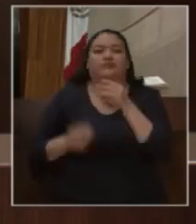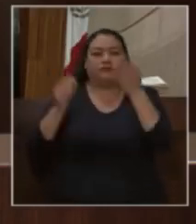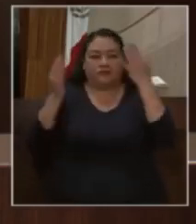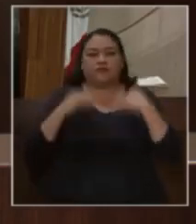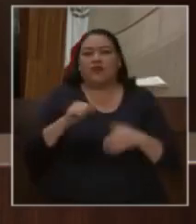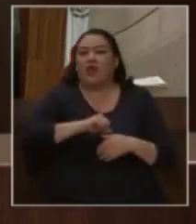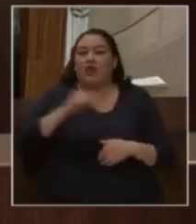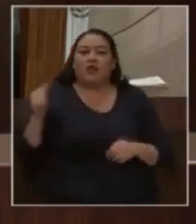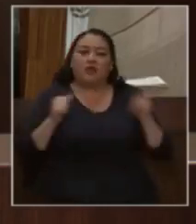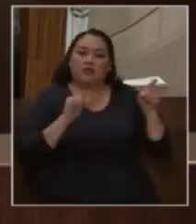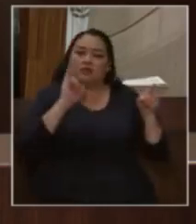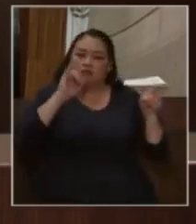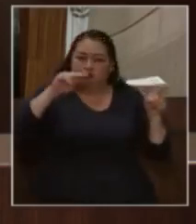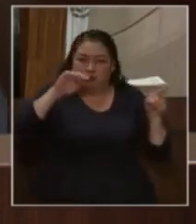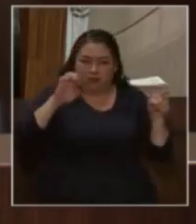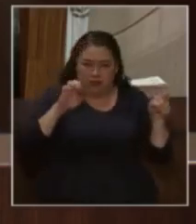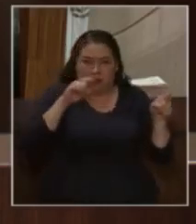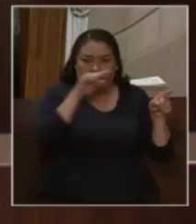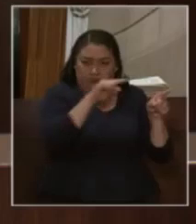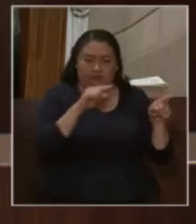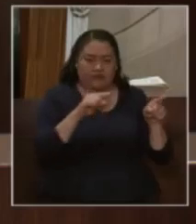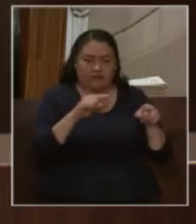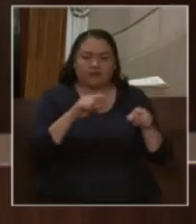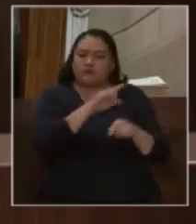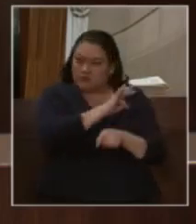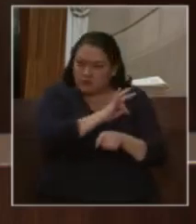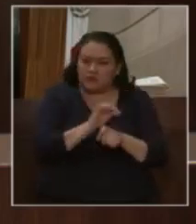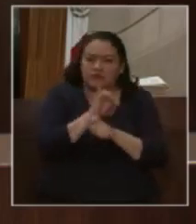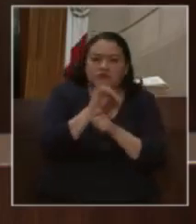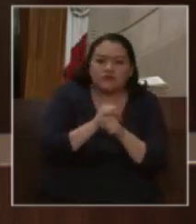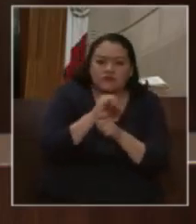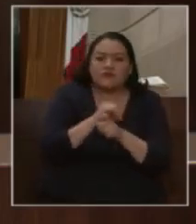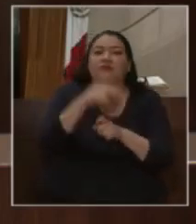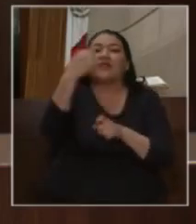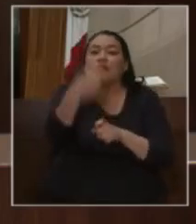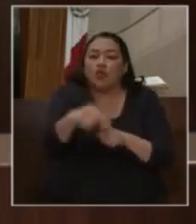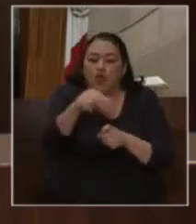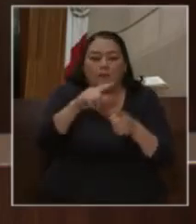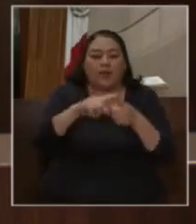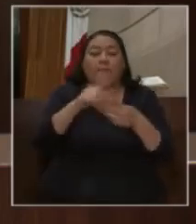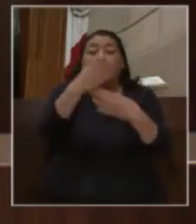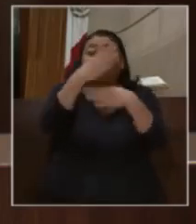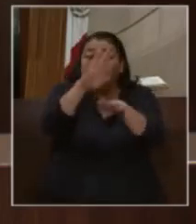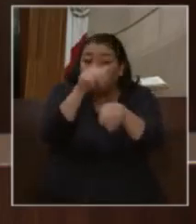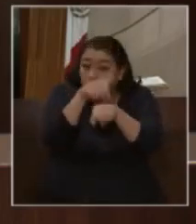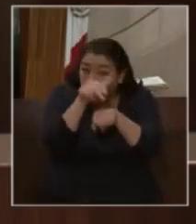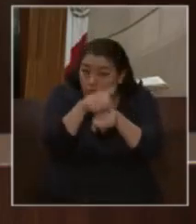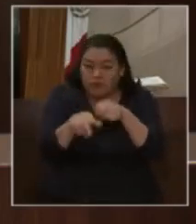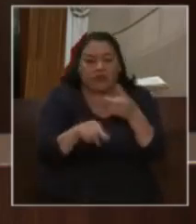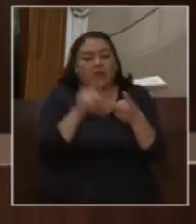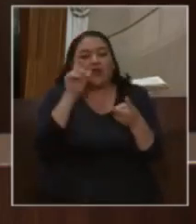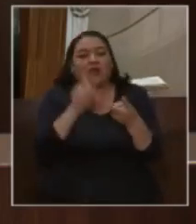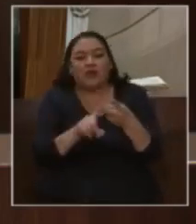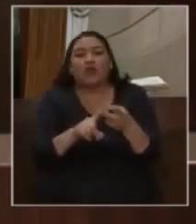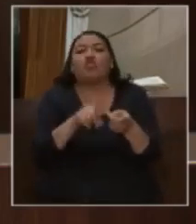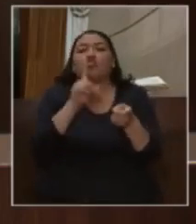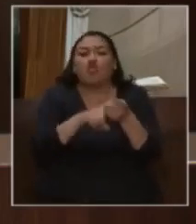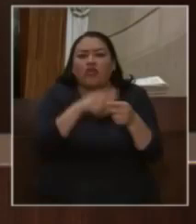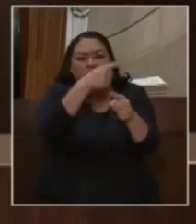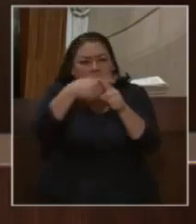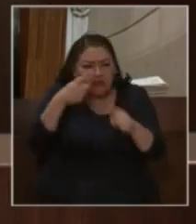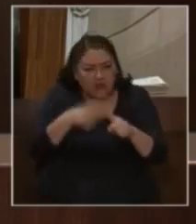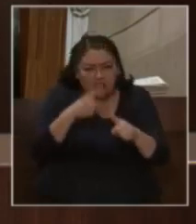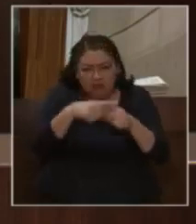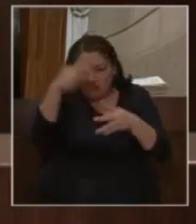autoridad responsable tuvo acceso al nombre del fideicomiso, al número del fideicomiso, a todos los elementos